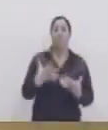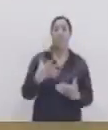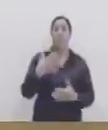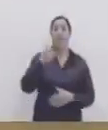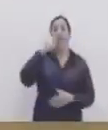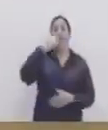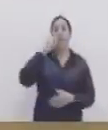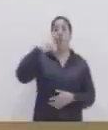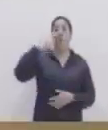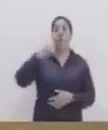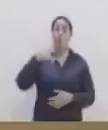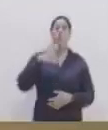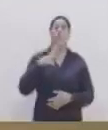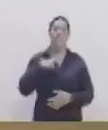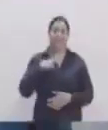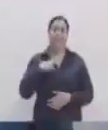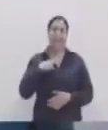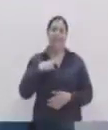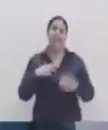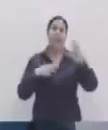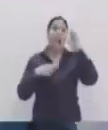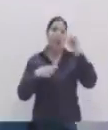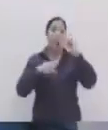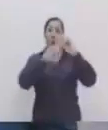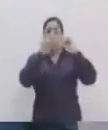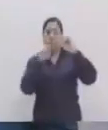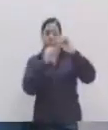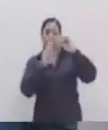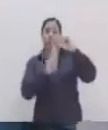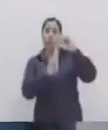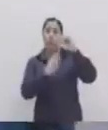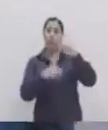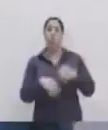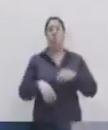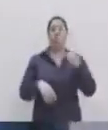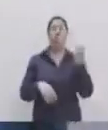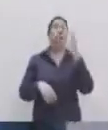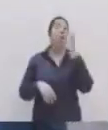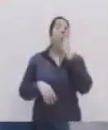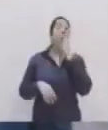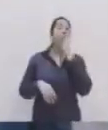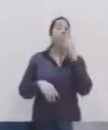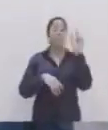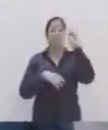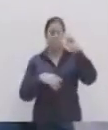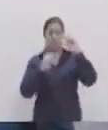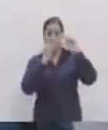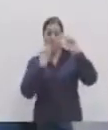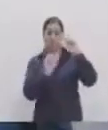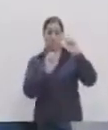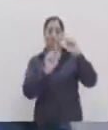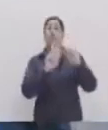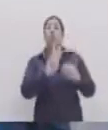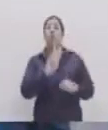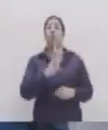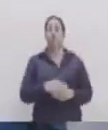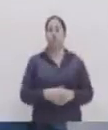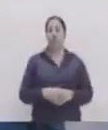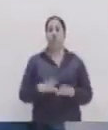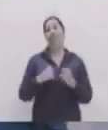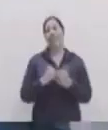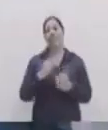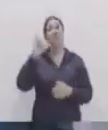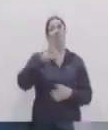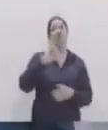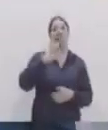hay existentes en una molécula. Y esta parte de acá, la forma en la cual el electrón está en el último nivel